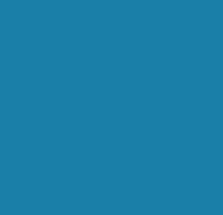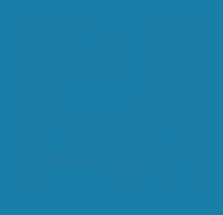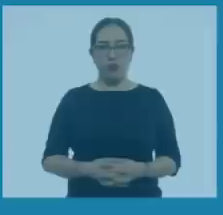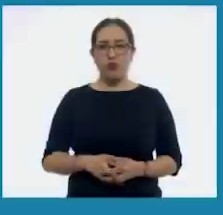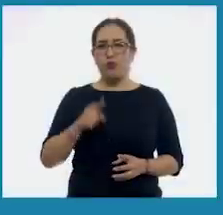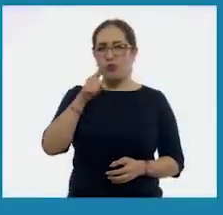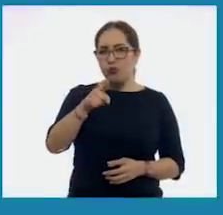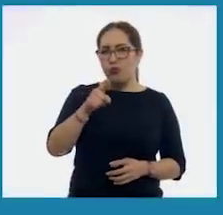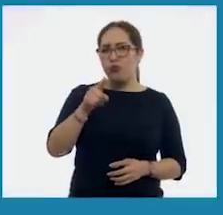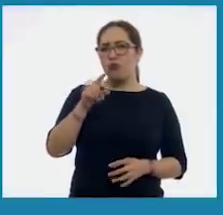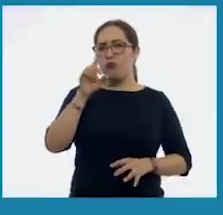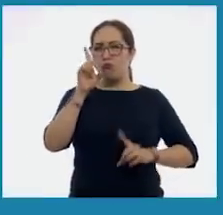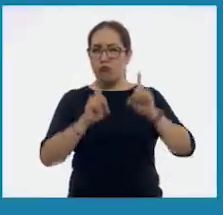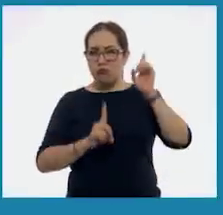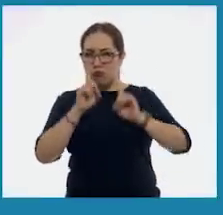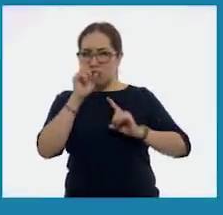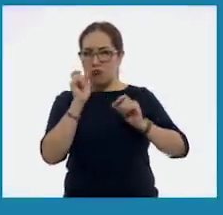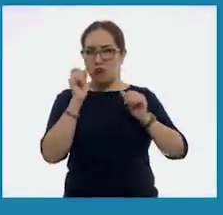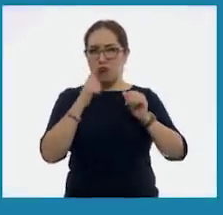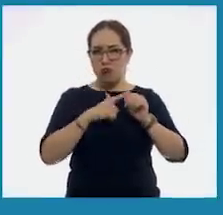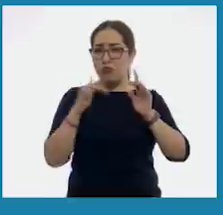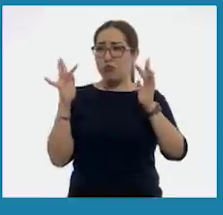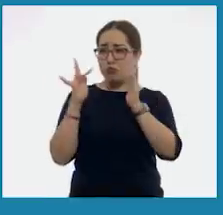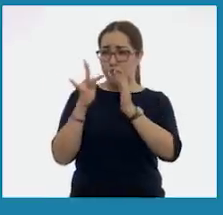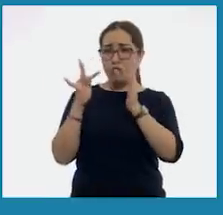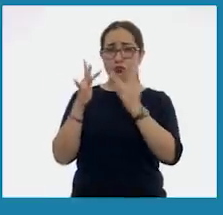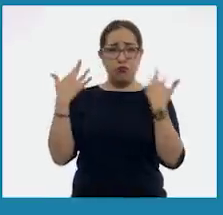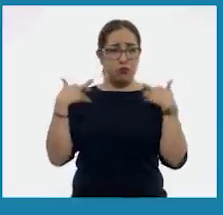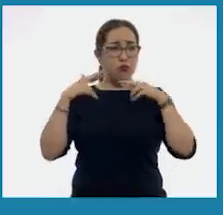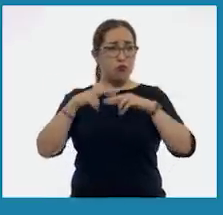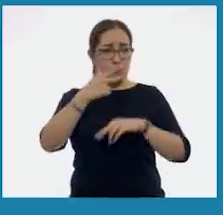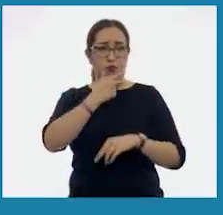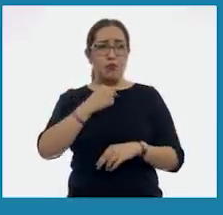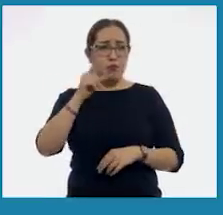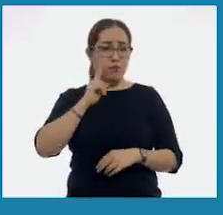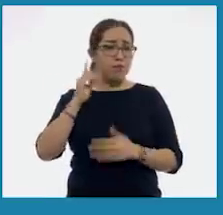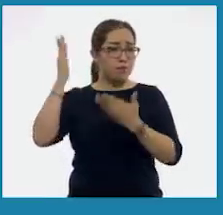Si tienes alguna duda, comunícate con tu maestra o maestro.